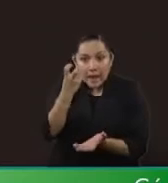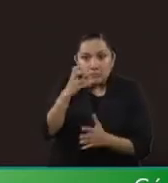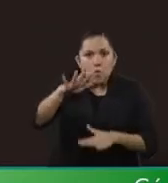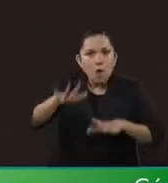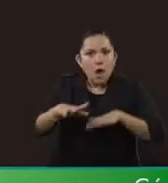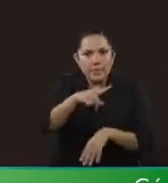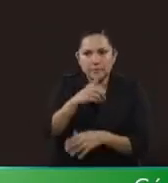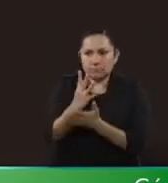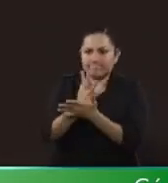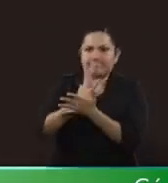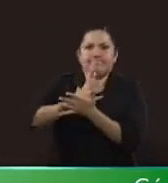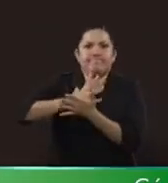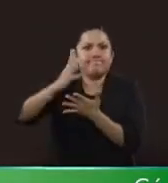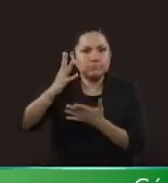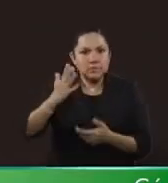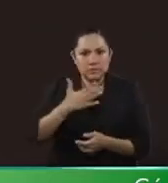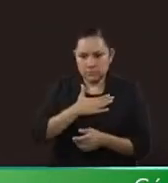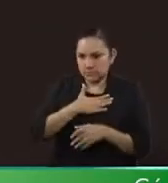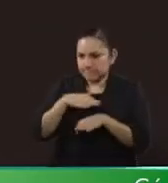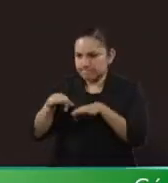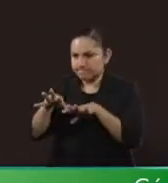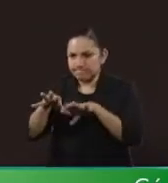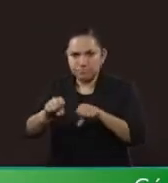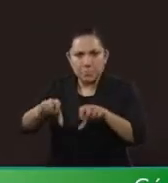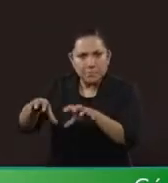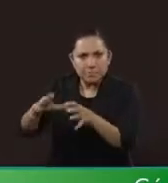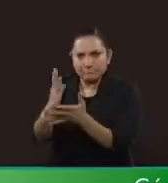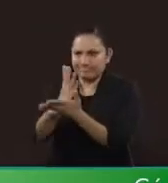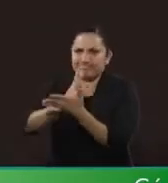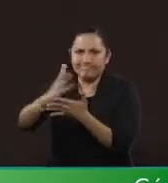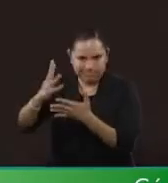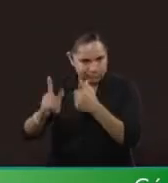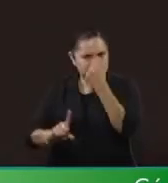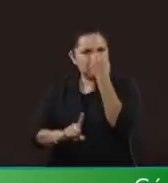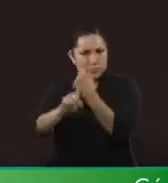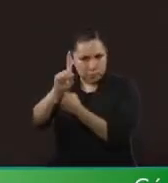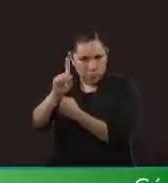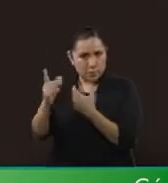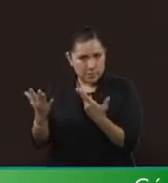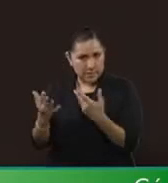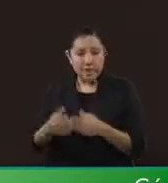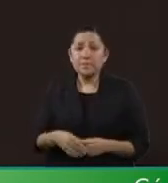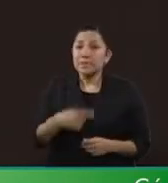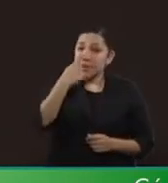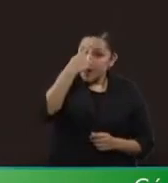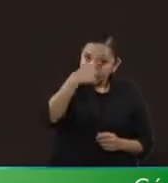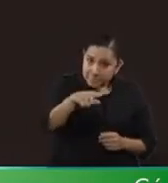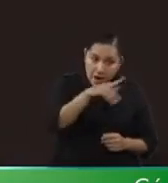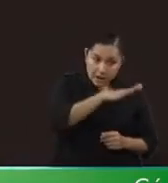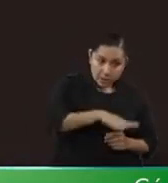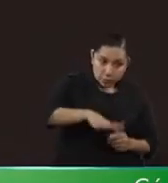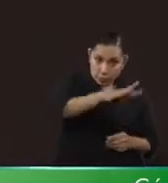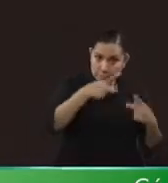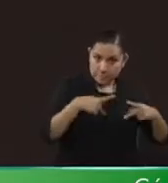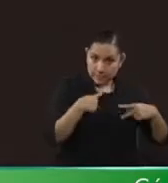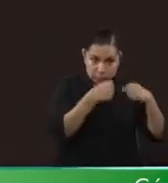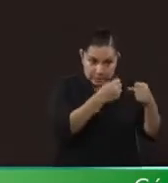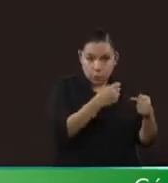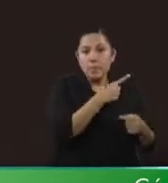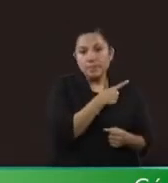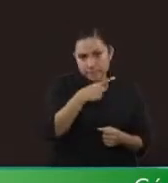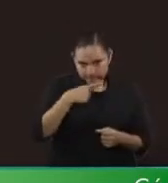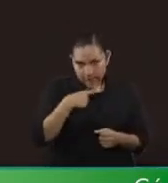una adecuada atención de las tareas de seguridad pública se requieren policías municipales, incluidas las de